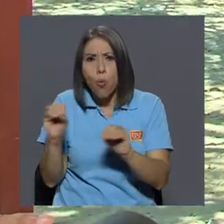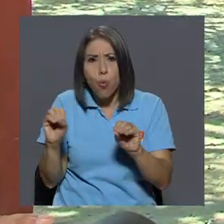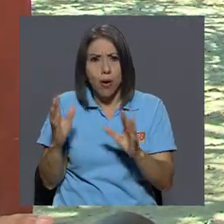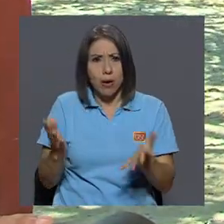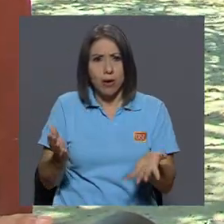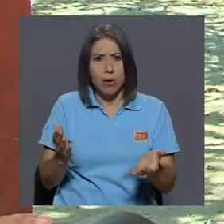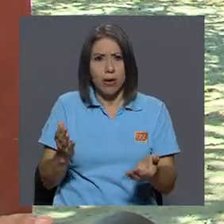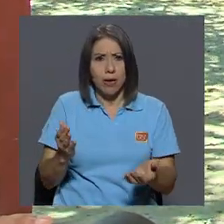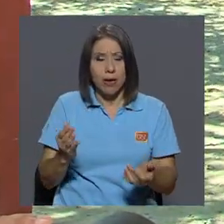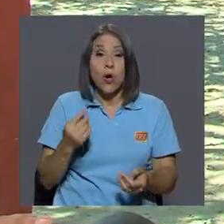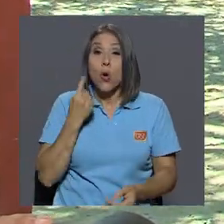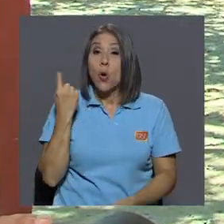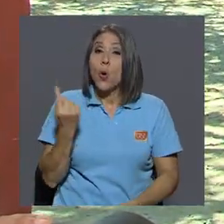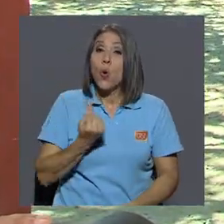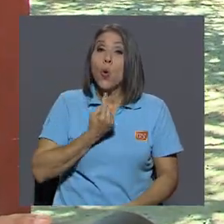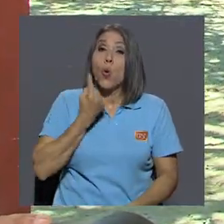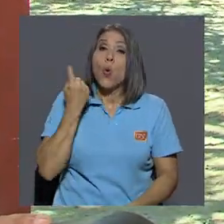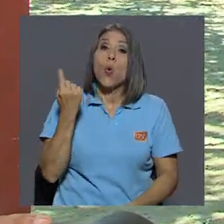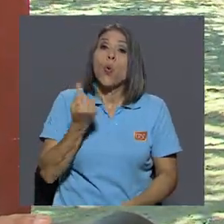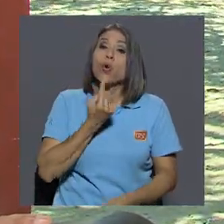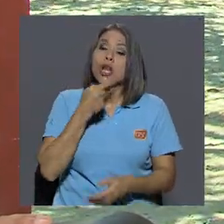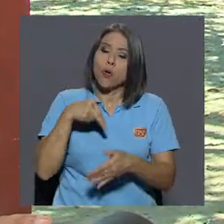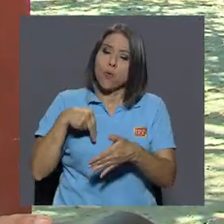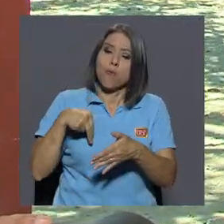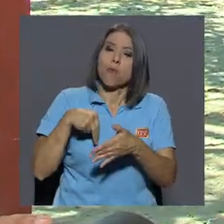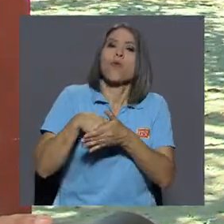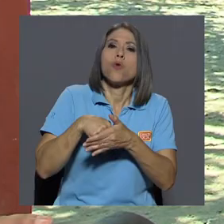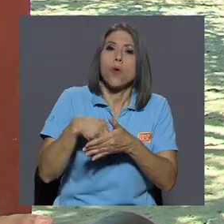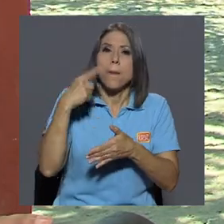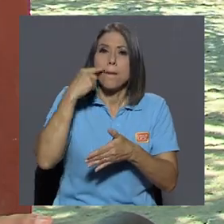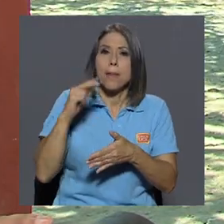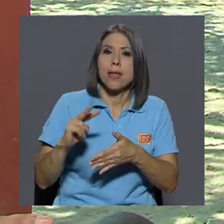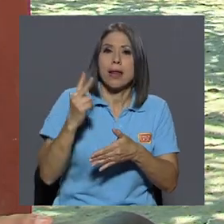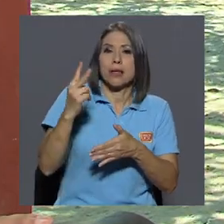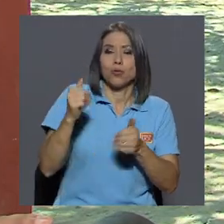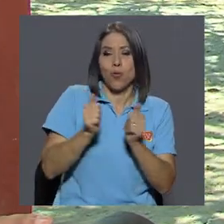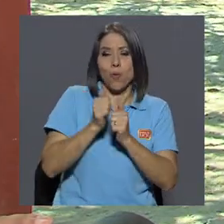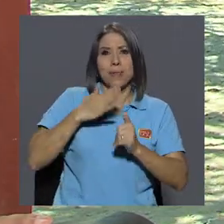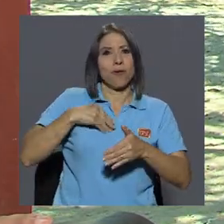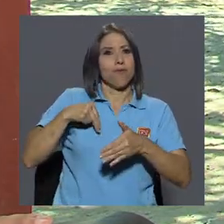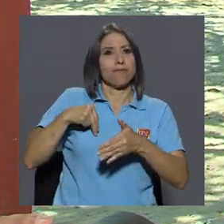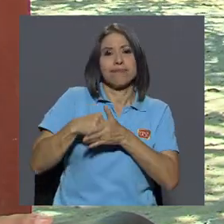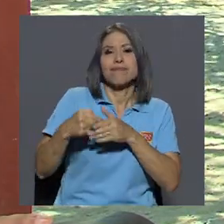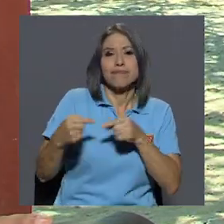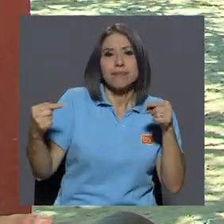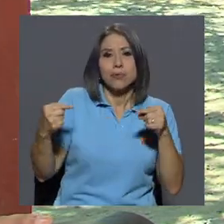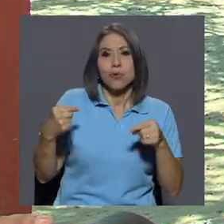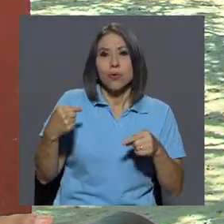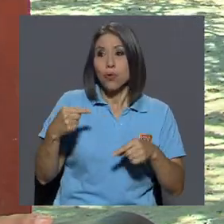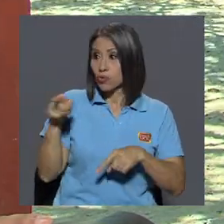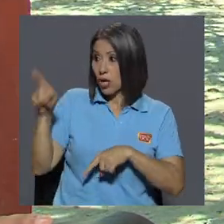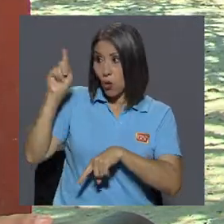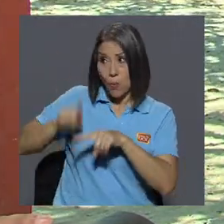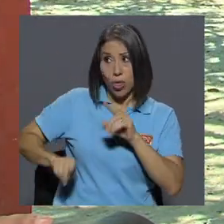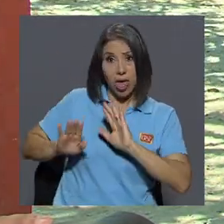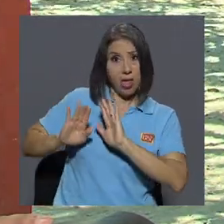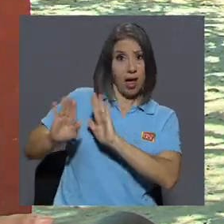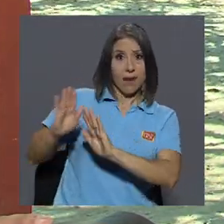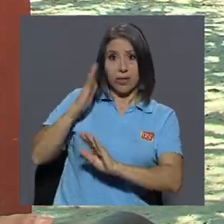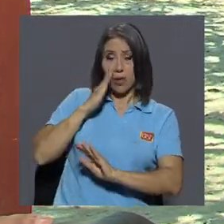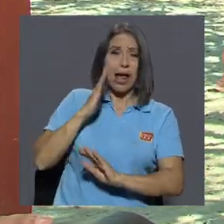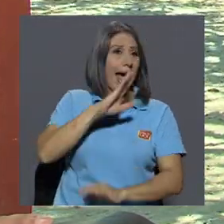el que topaba mi padrastro era conmigo, porque ¿tú no la podías dejar abandonada? Jamás. Yo lloré